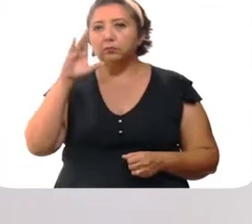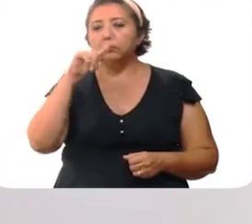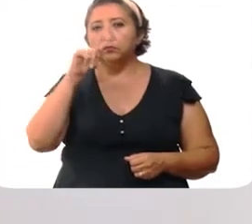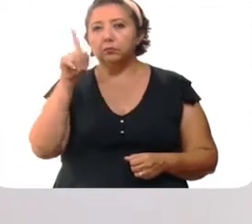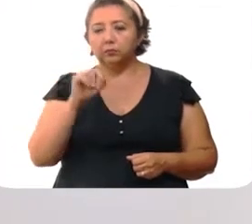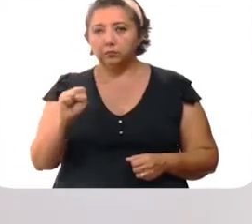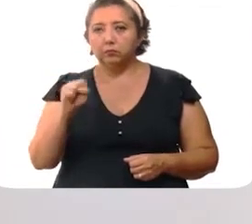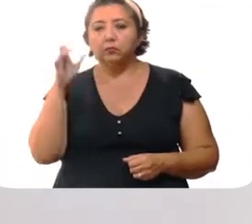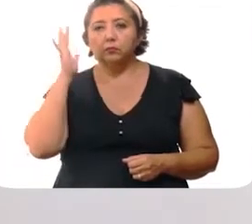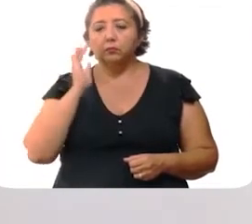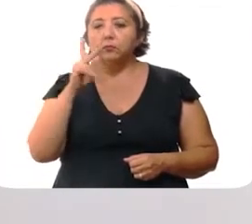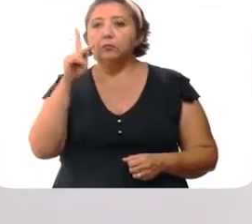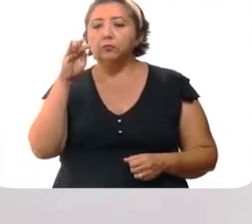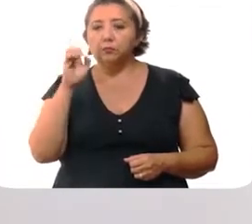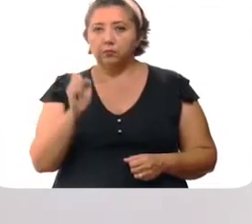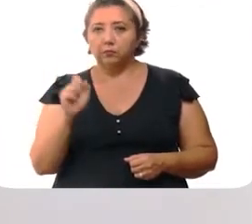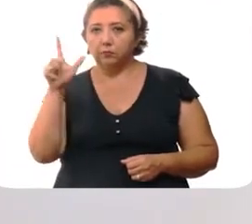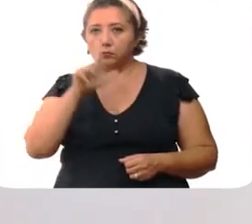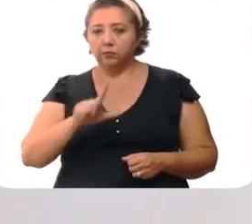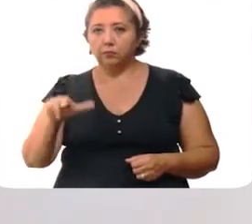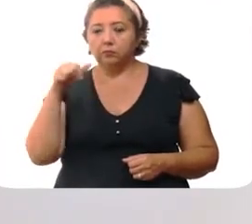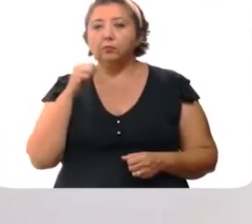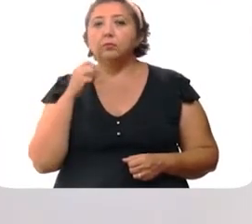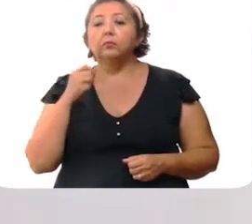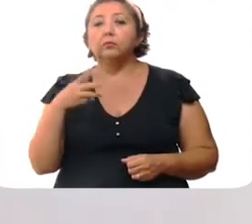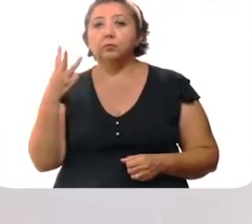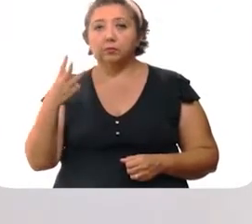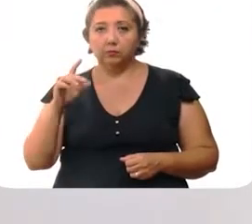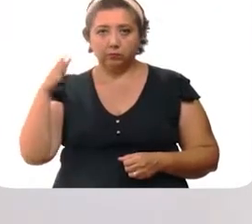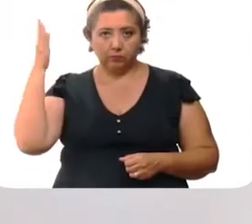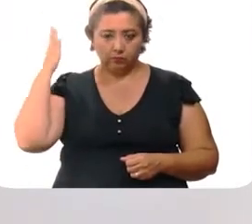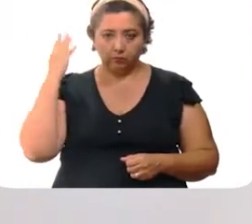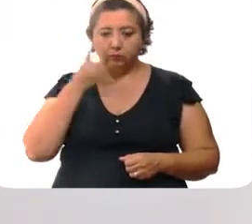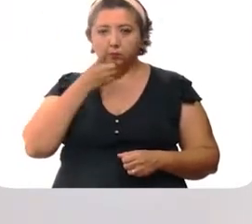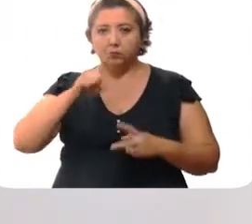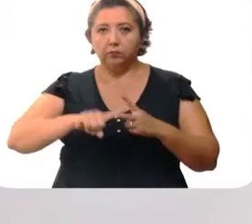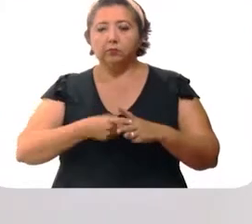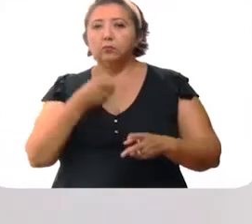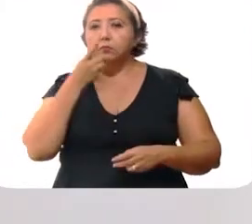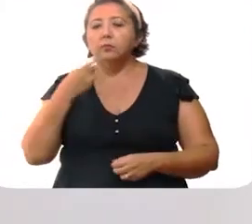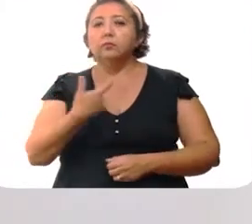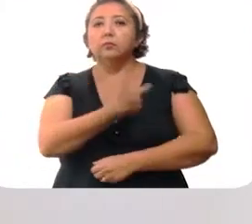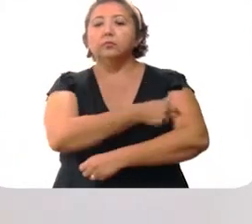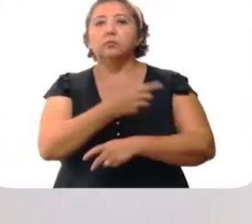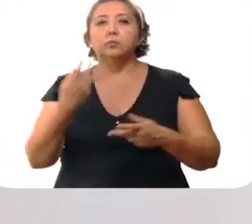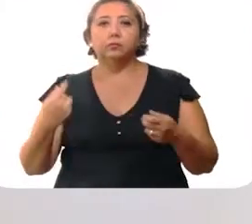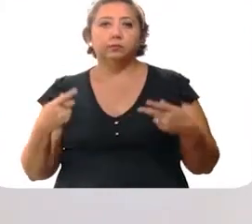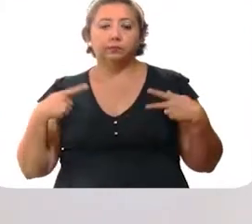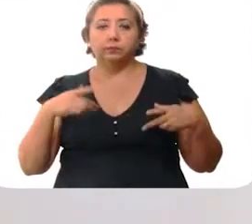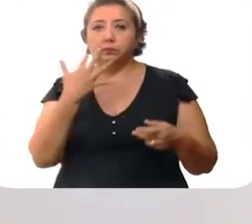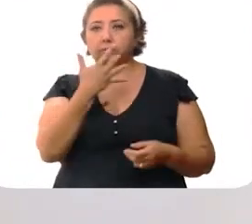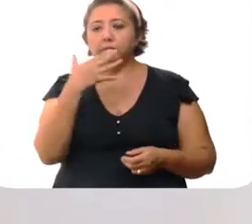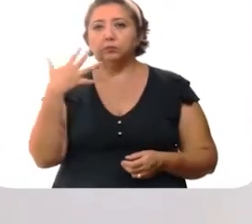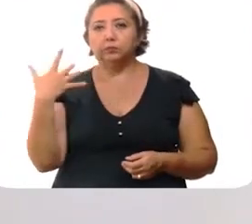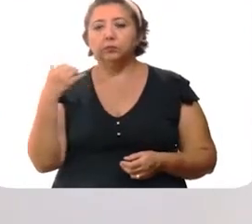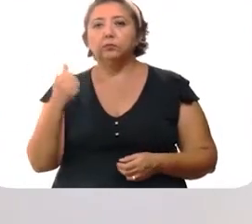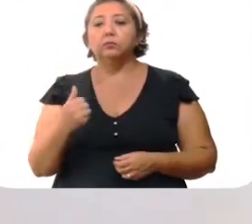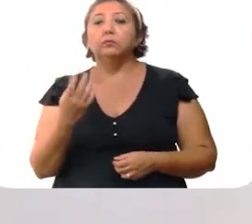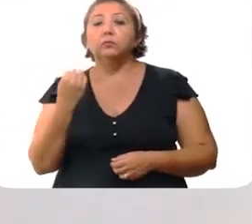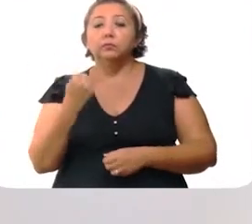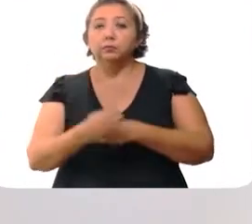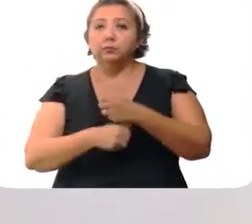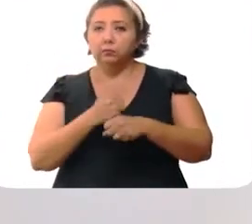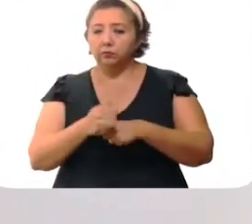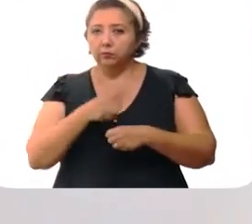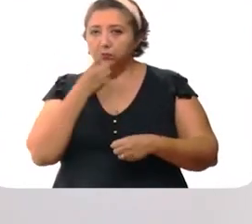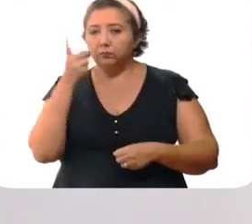y San Felipe. El lunes 3 pasado comenzó el proceso de vacunación contra el COVID en personas de 50 a 59 años de edad de los municipios